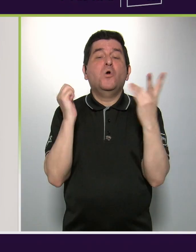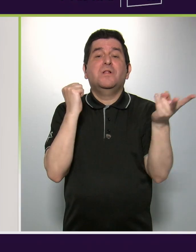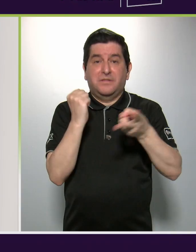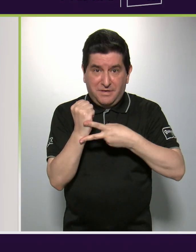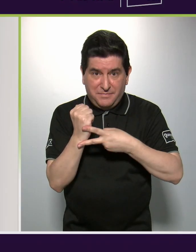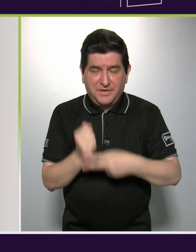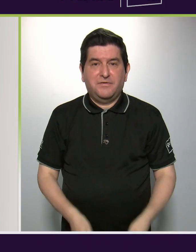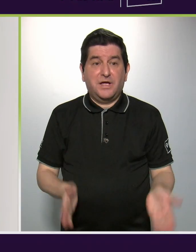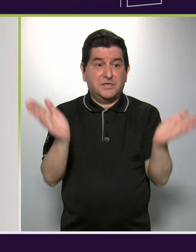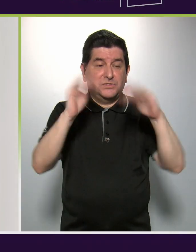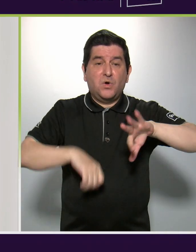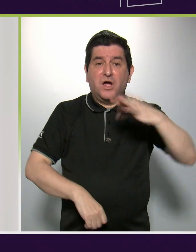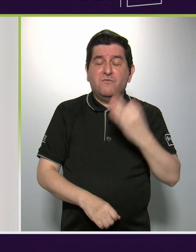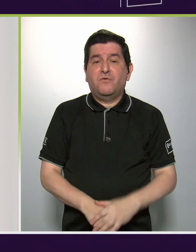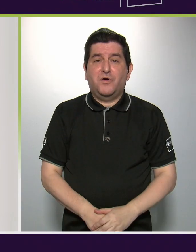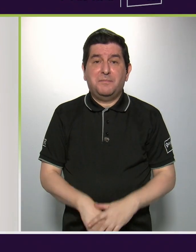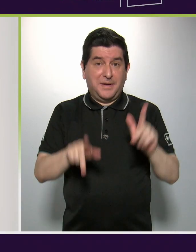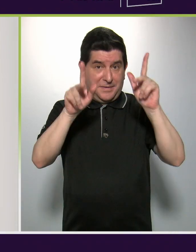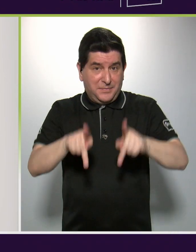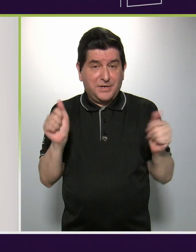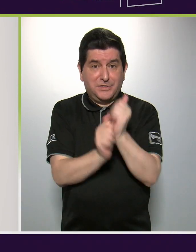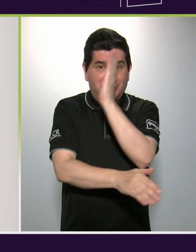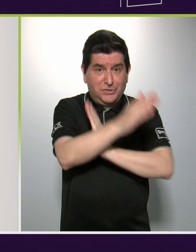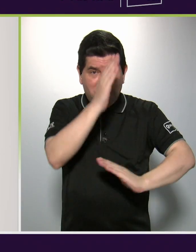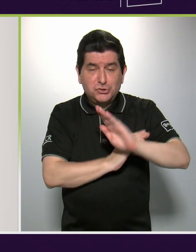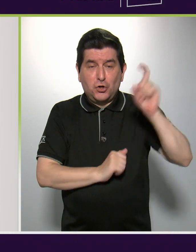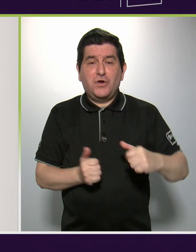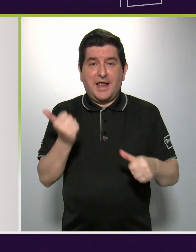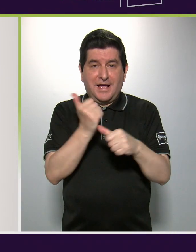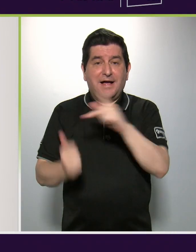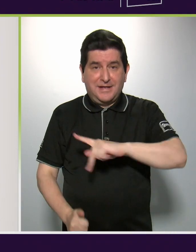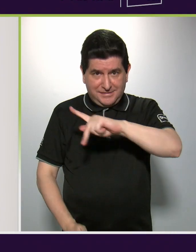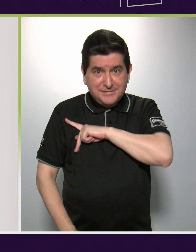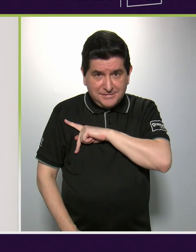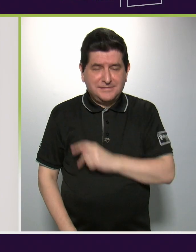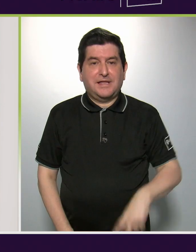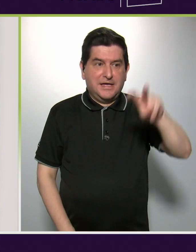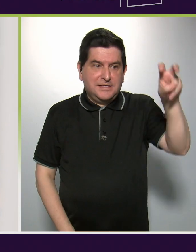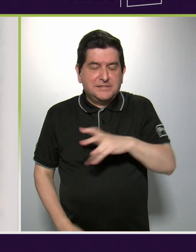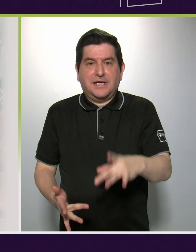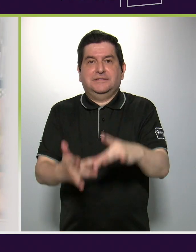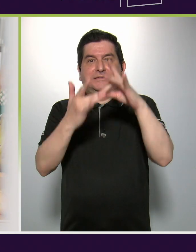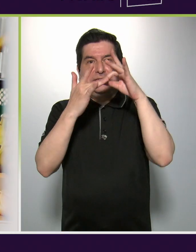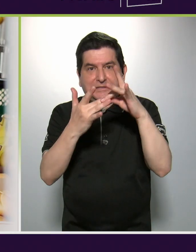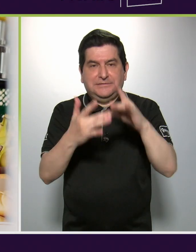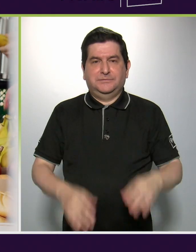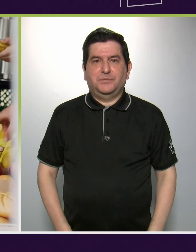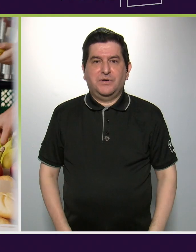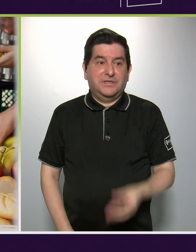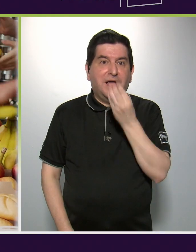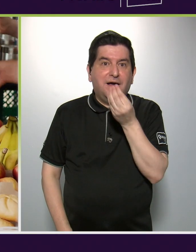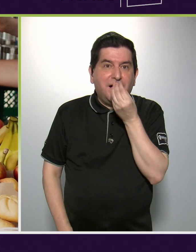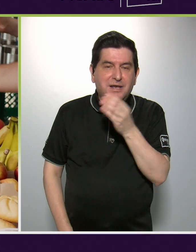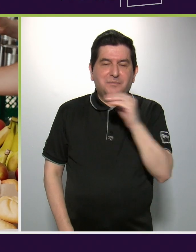requiere asistencia personal, transporte especializado, alimentación y pañales logre ir a la escuela cuando todos estos